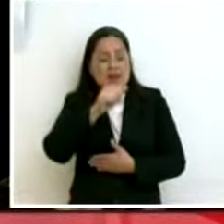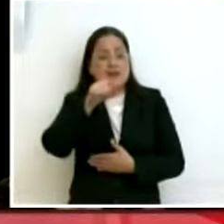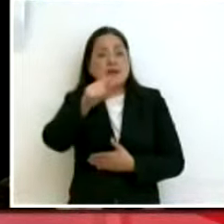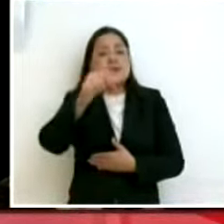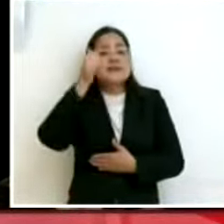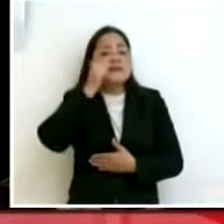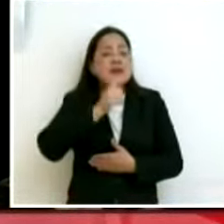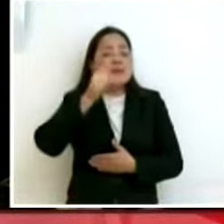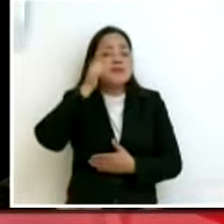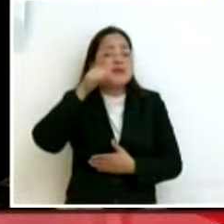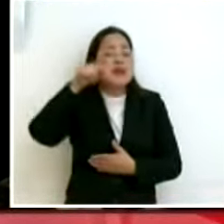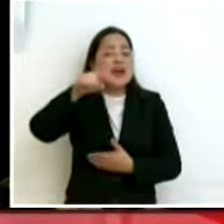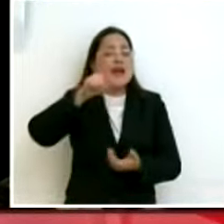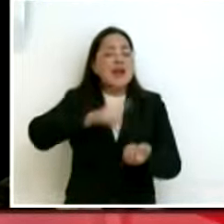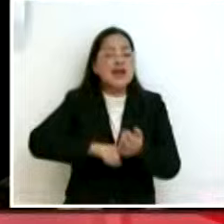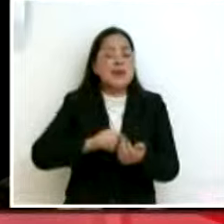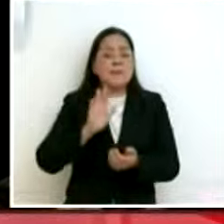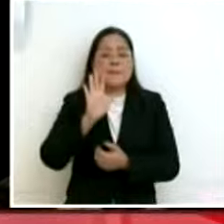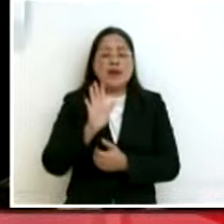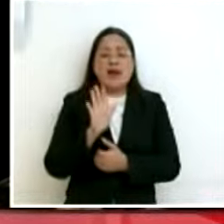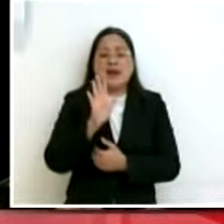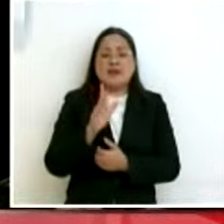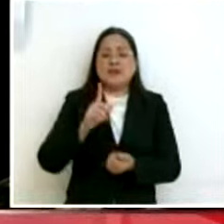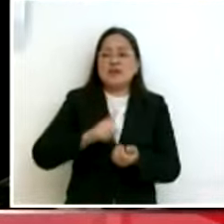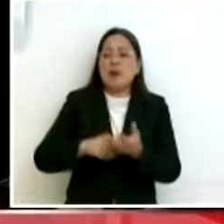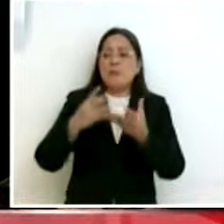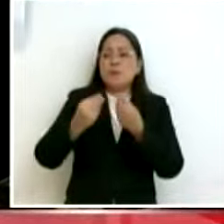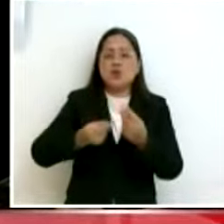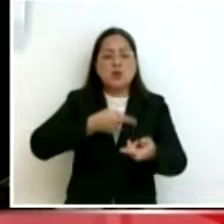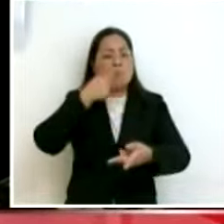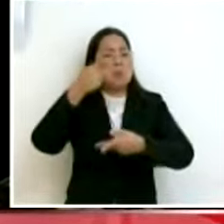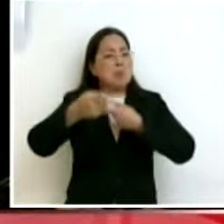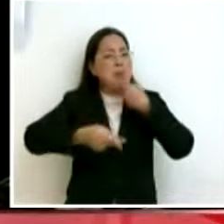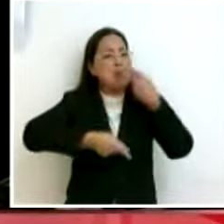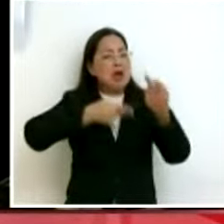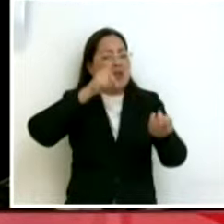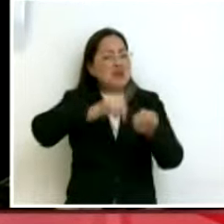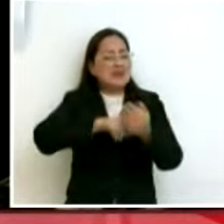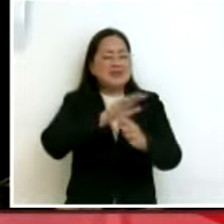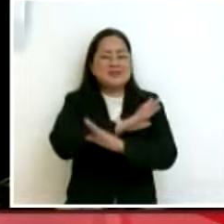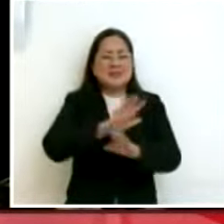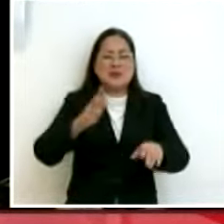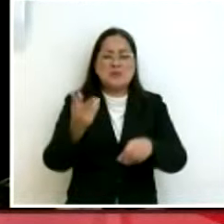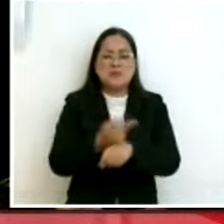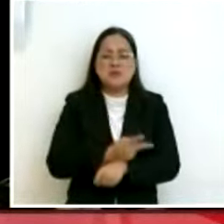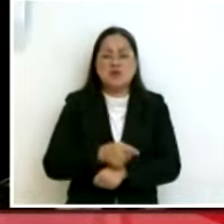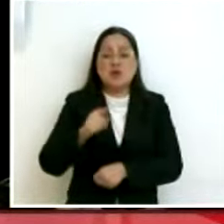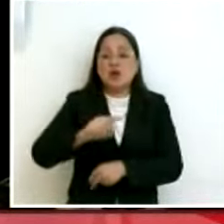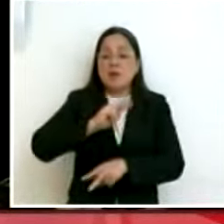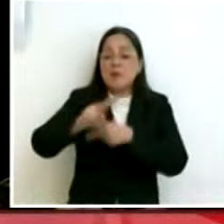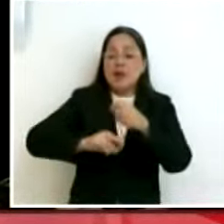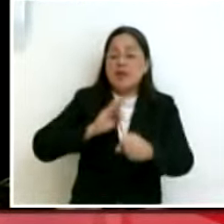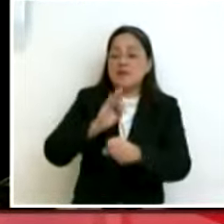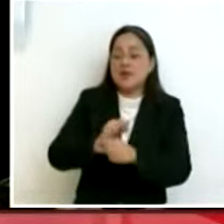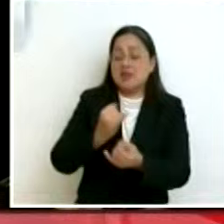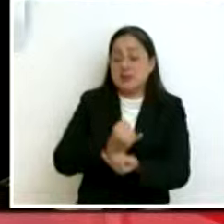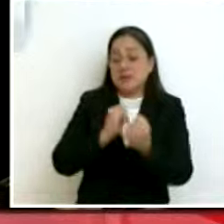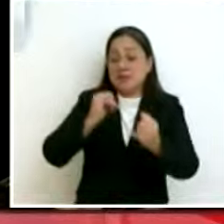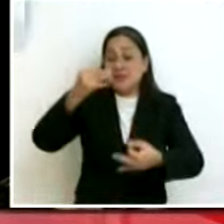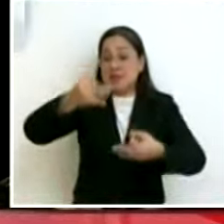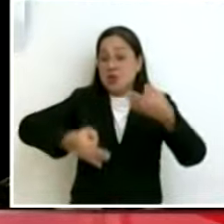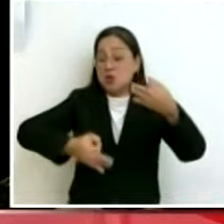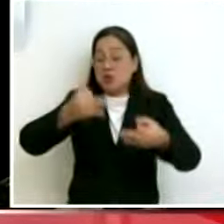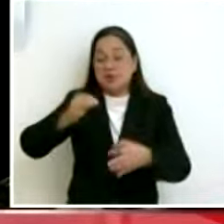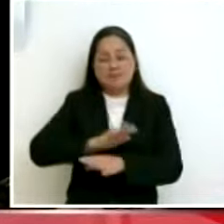cobijo de un subterfugio desgastado y falaz, la supuesta defensa de la independencia judicial.